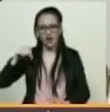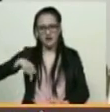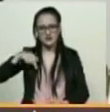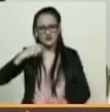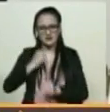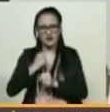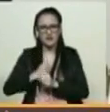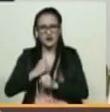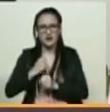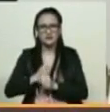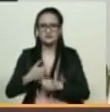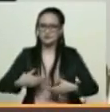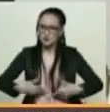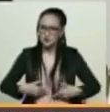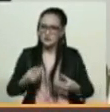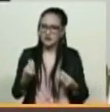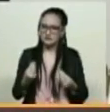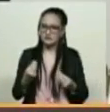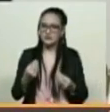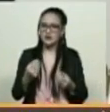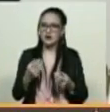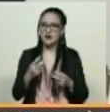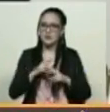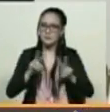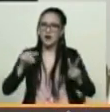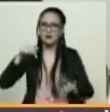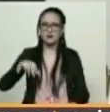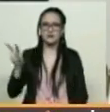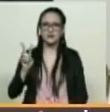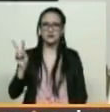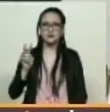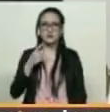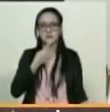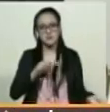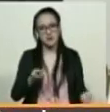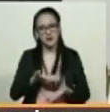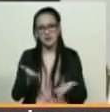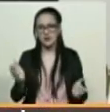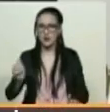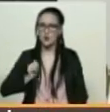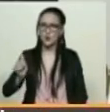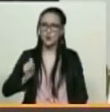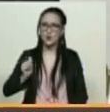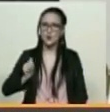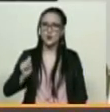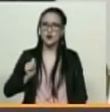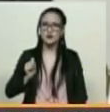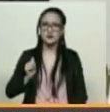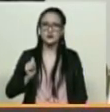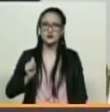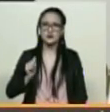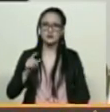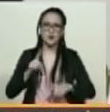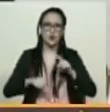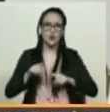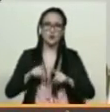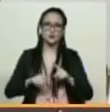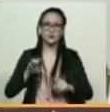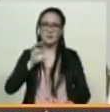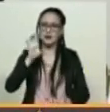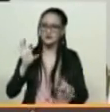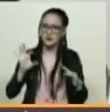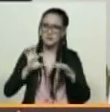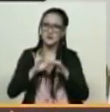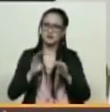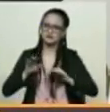para sostener y mantener la paz y la democracia en Venezuela. Bienvenida cualquier actuación de países amigos